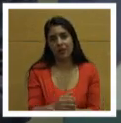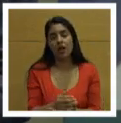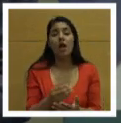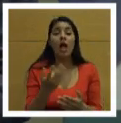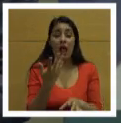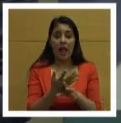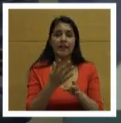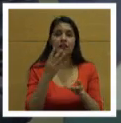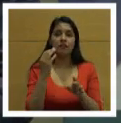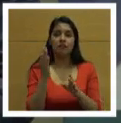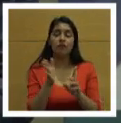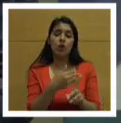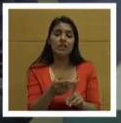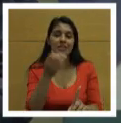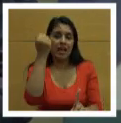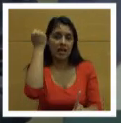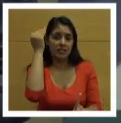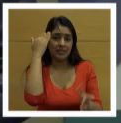psicológica.